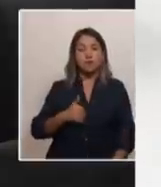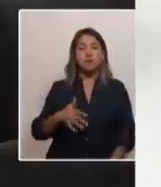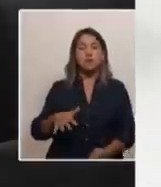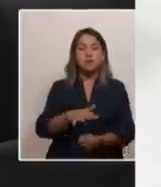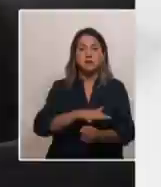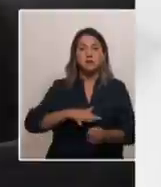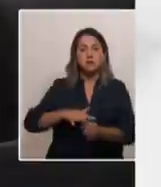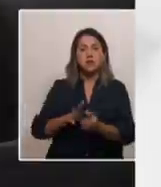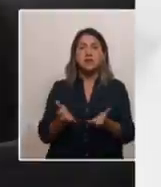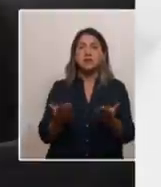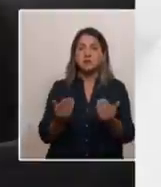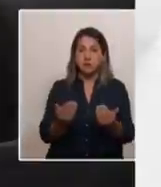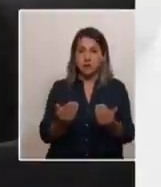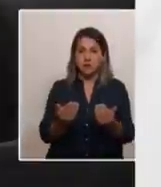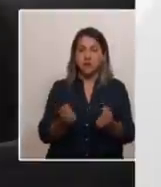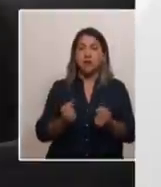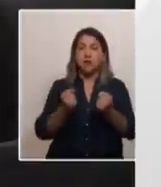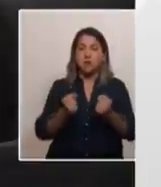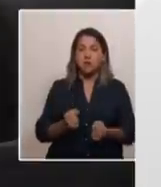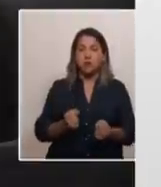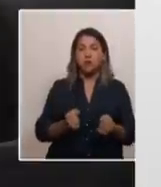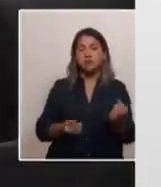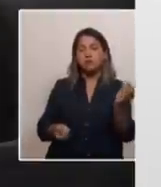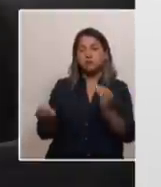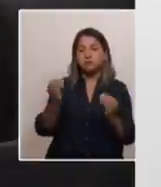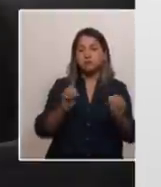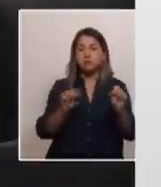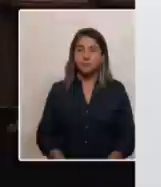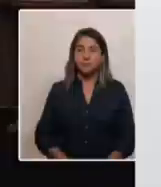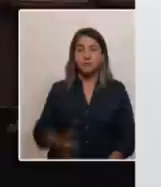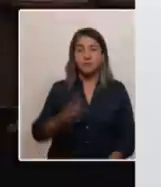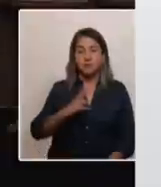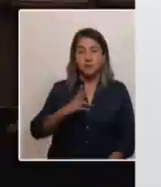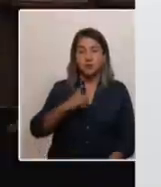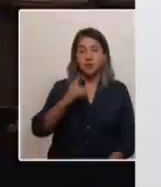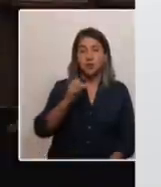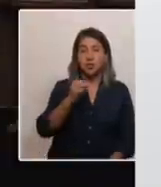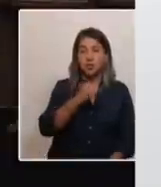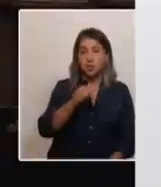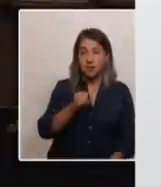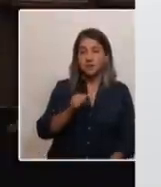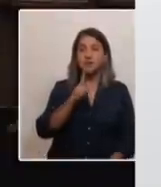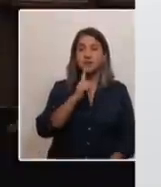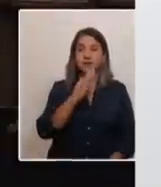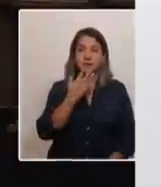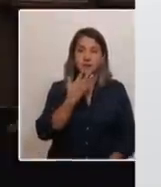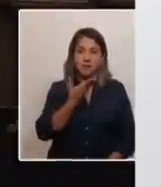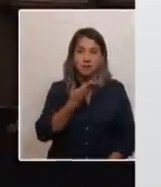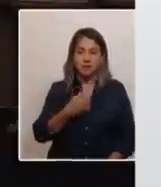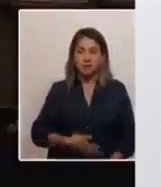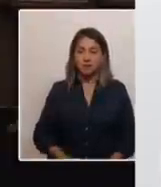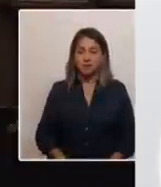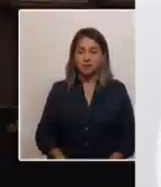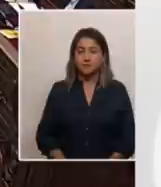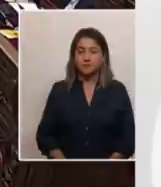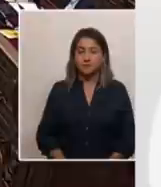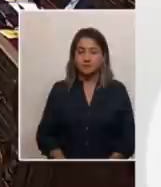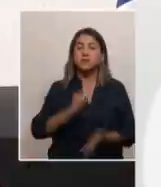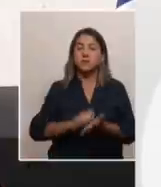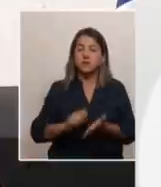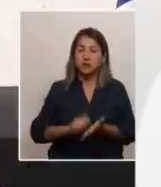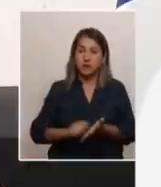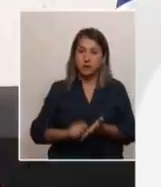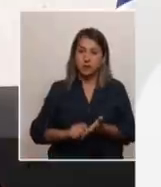mí me preocupa. No podemos permitir que se mantenga la constitución de Pinochet bajo punto de vista alguno, pero también el llamado aquí es